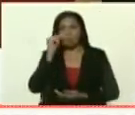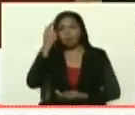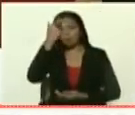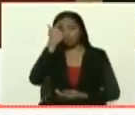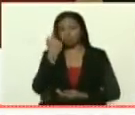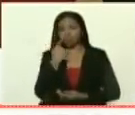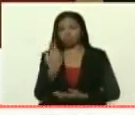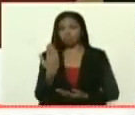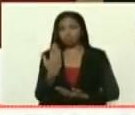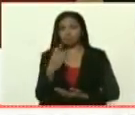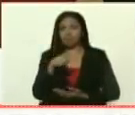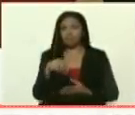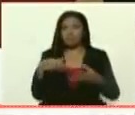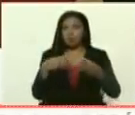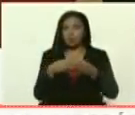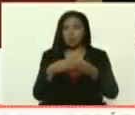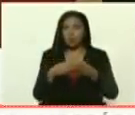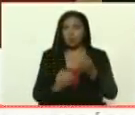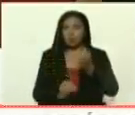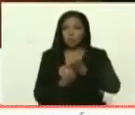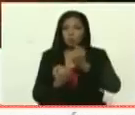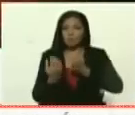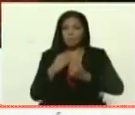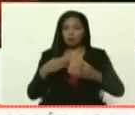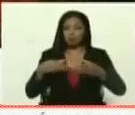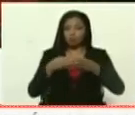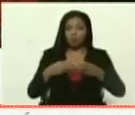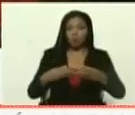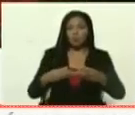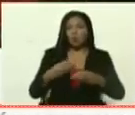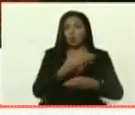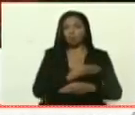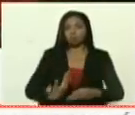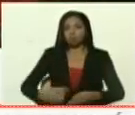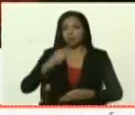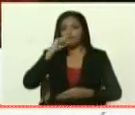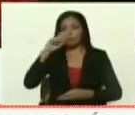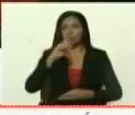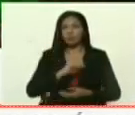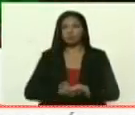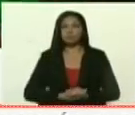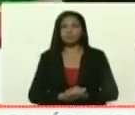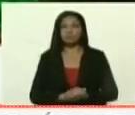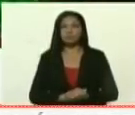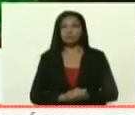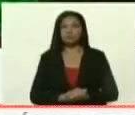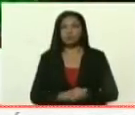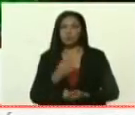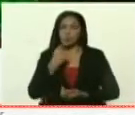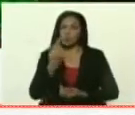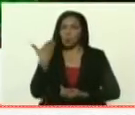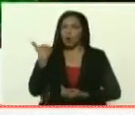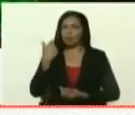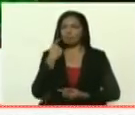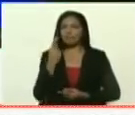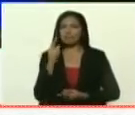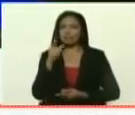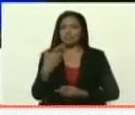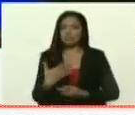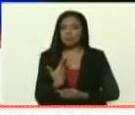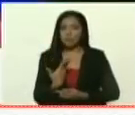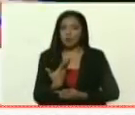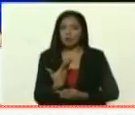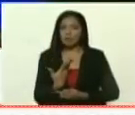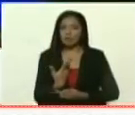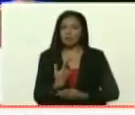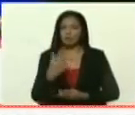Shankar en esta reunión que ha sostenido con el jefe de Estado venezolano Nicolás Maduro Moros. Les decía que ha sido